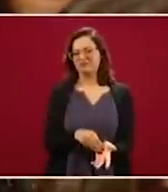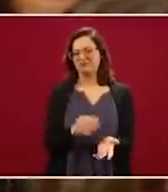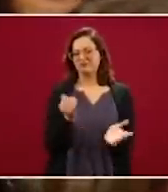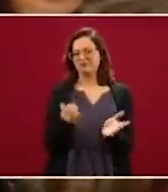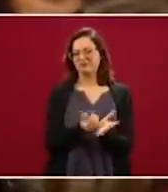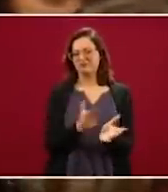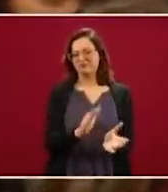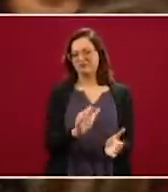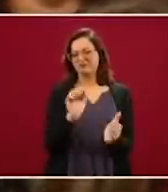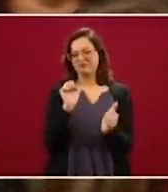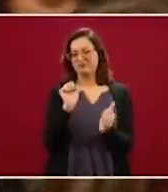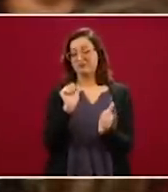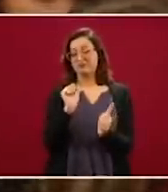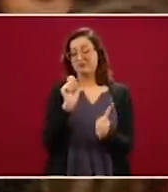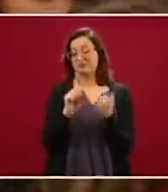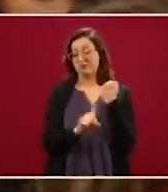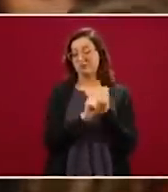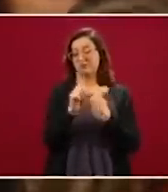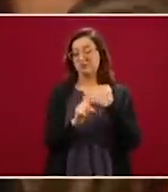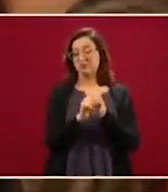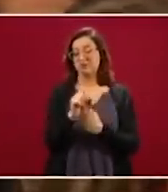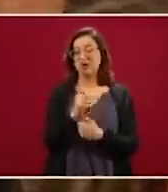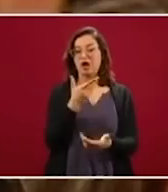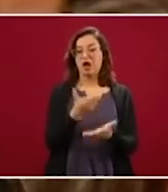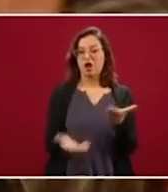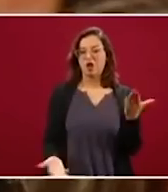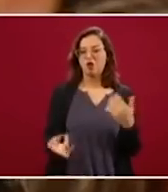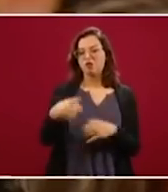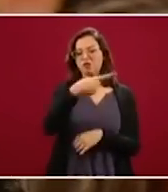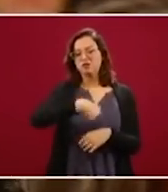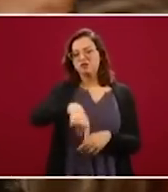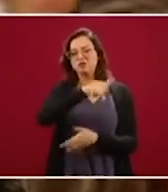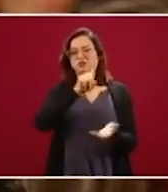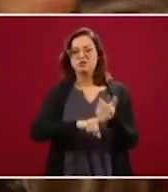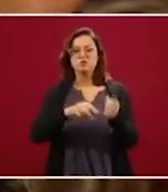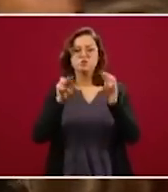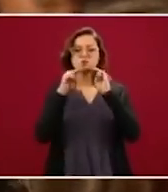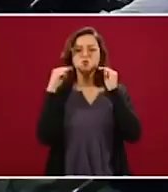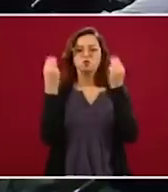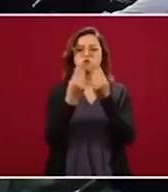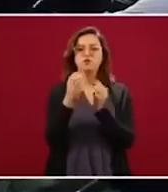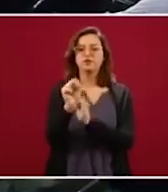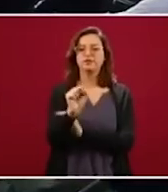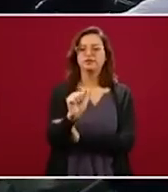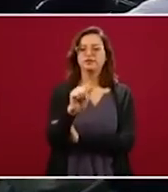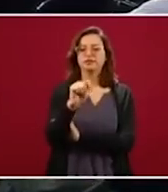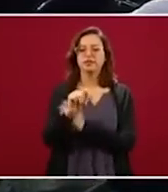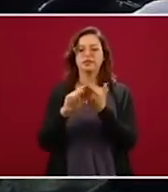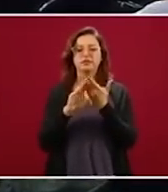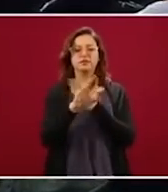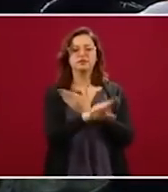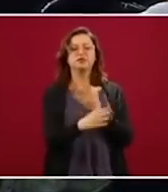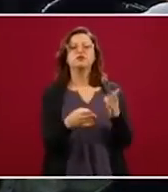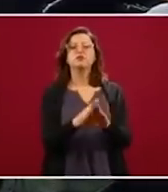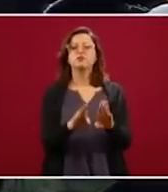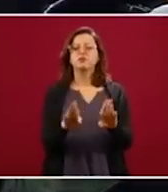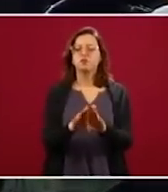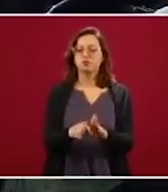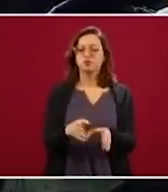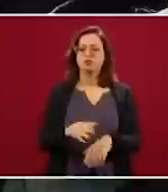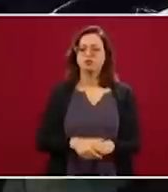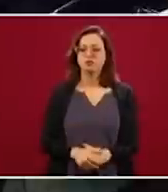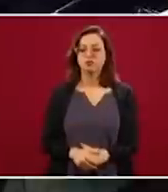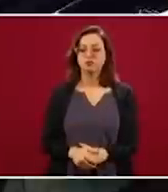¿Cómo enfrentará su gobierno a estas mafias que hay todavía dentro del SAT? Pues vamos a